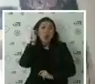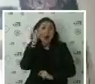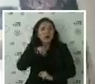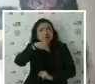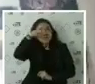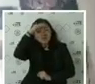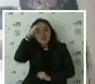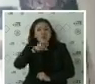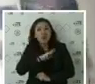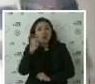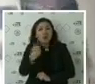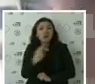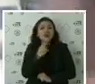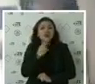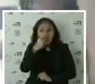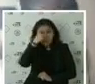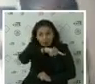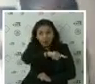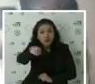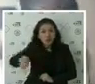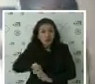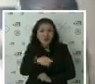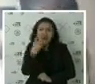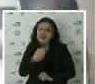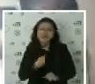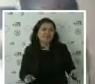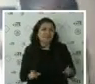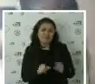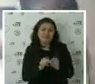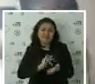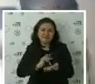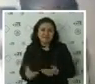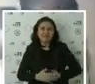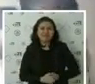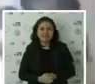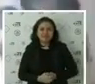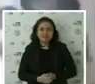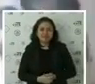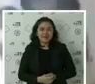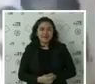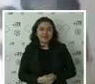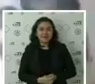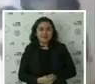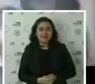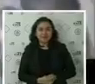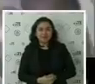sea de importancia para ustedes, y eso es todo lo que yo tengo que decir. Muchas gracias.